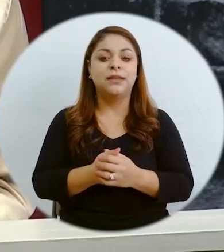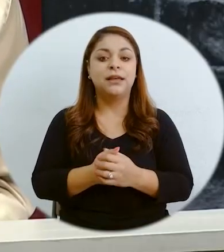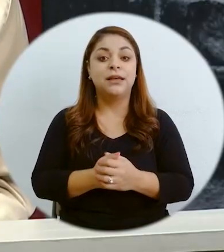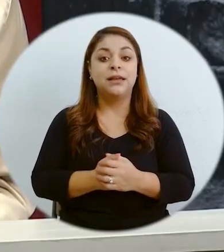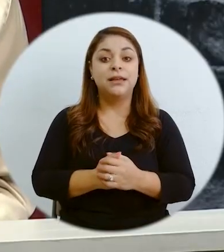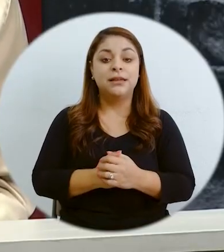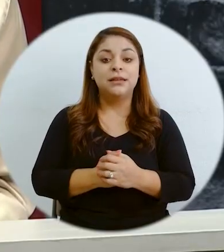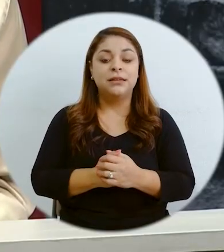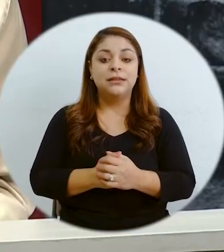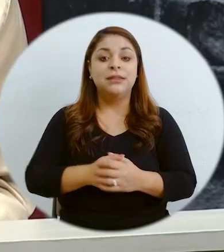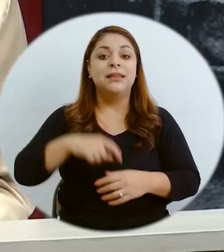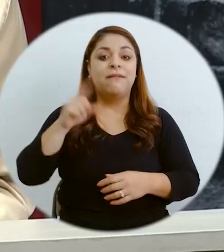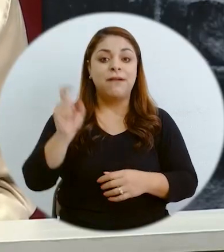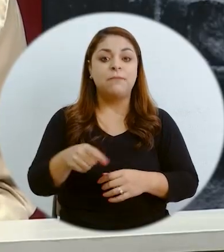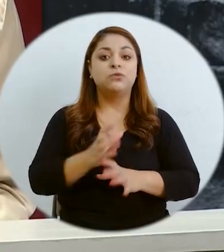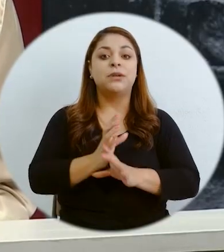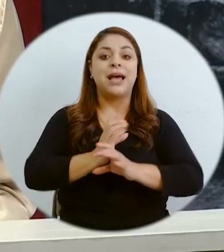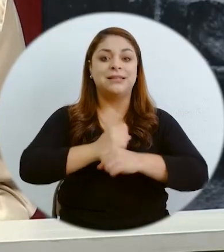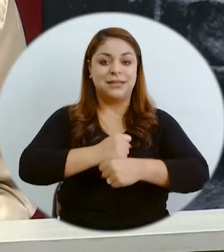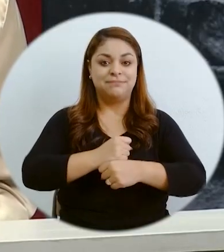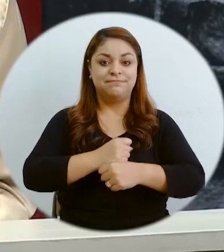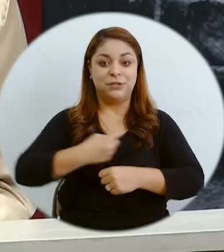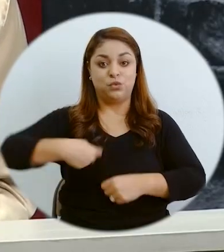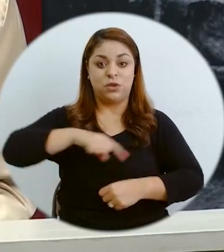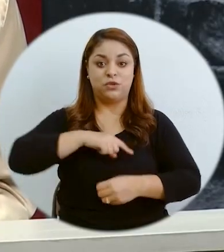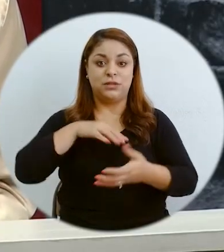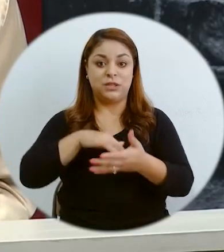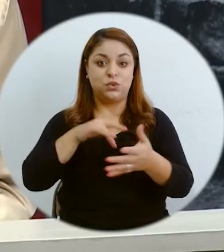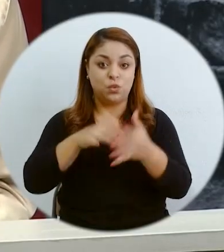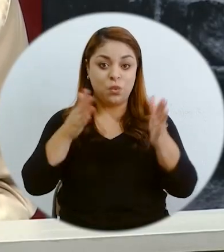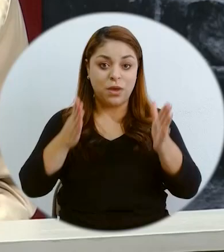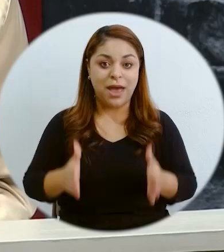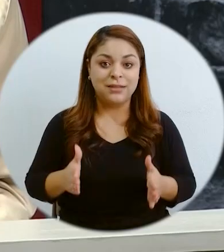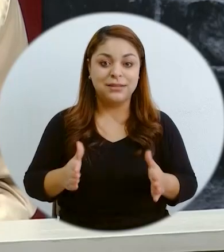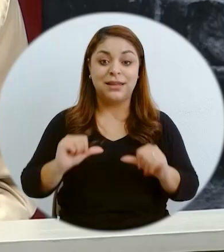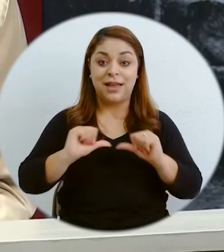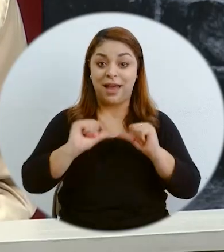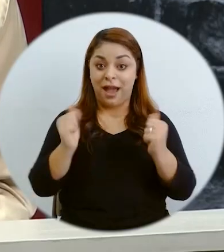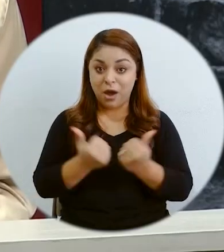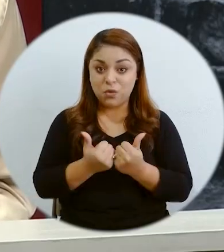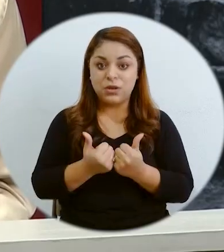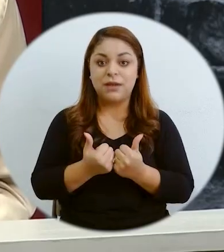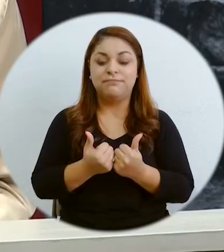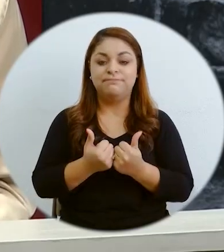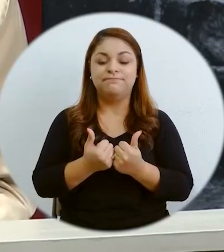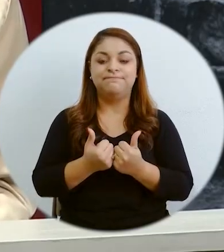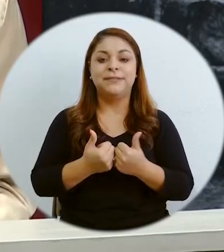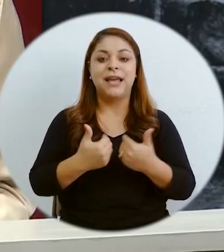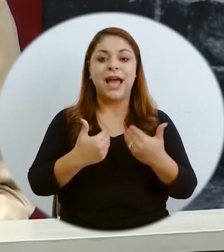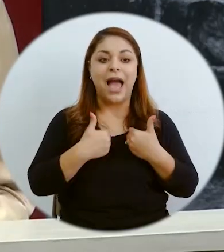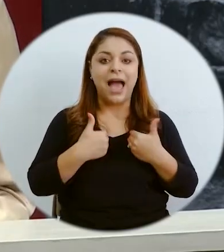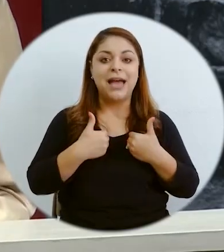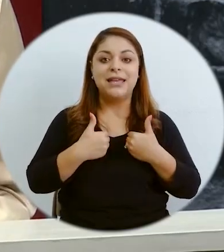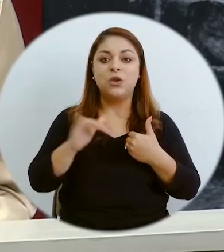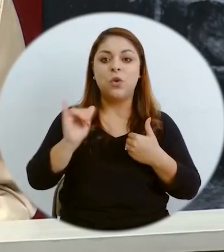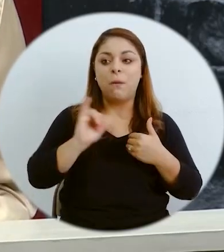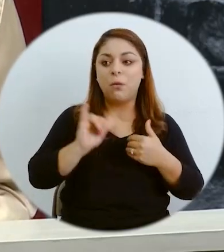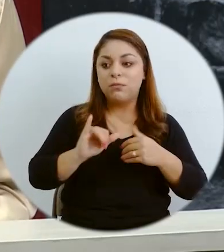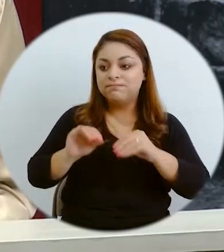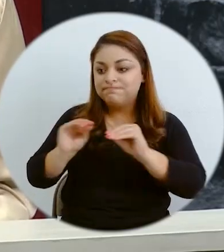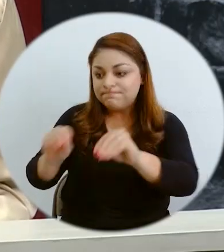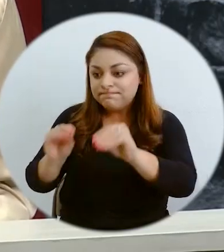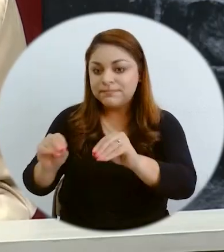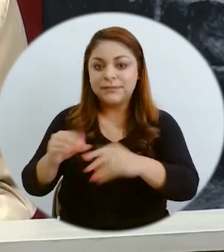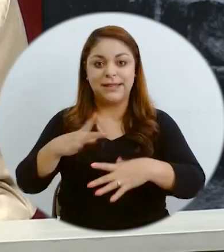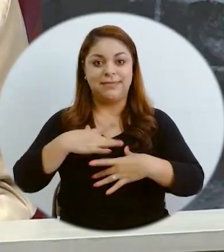papel está más bien en hacer que nuestros estudiantes, que en nuestras aulas se traspase ese interés, ¿verdad?,